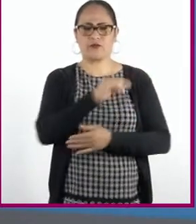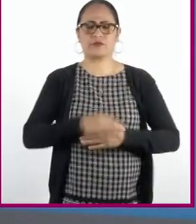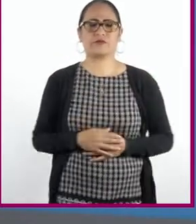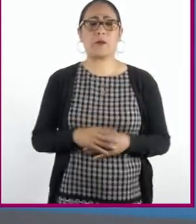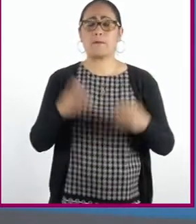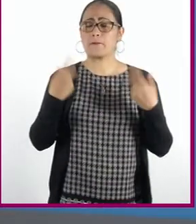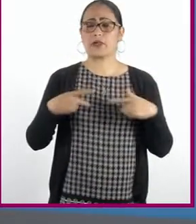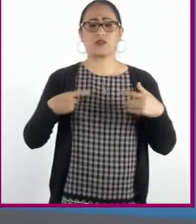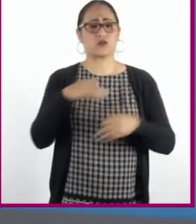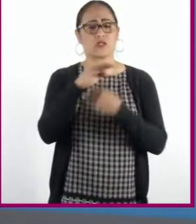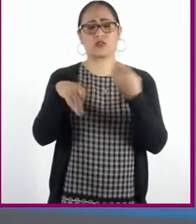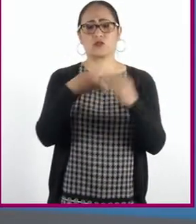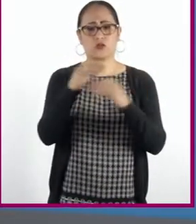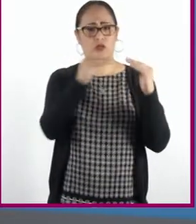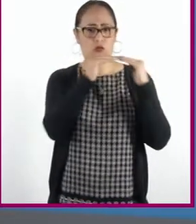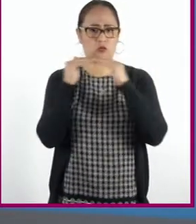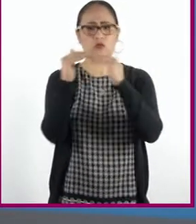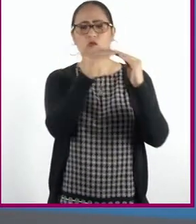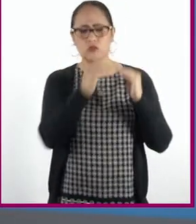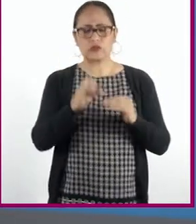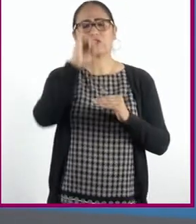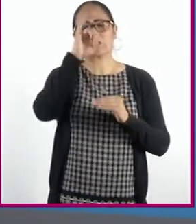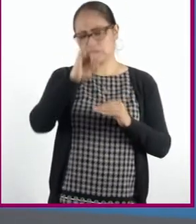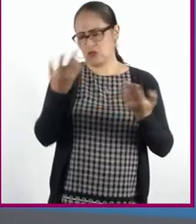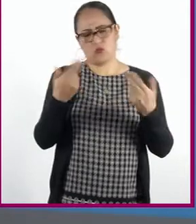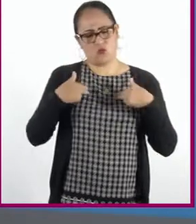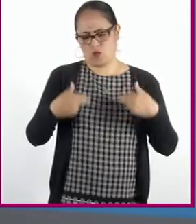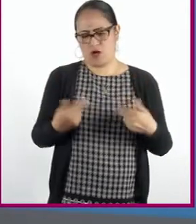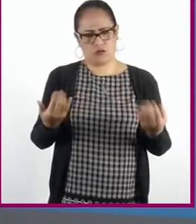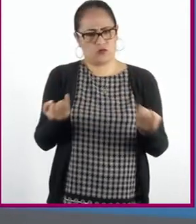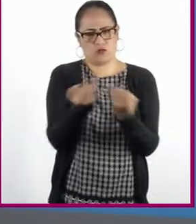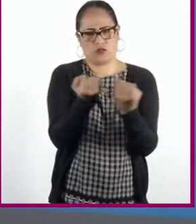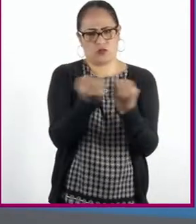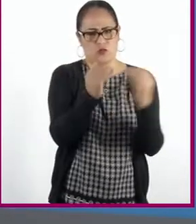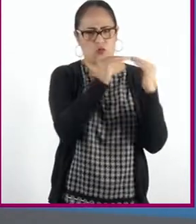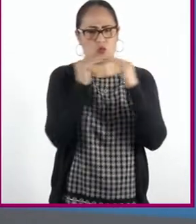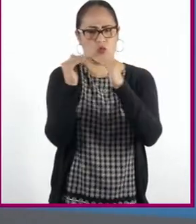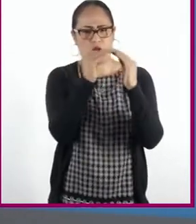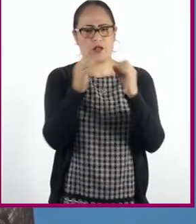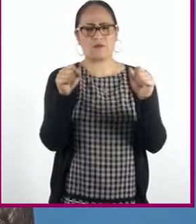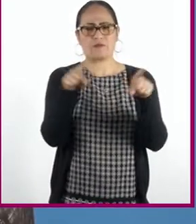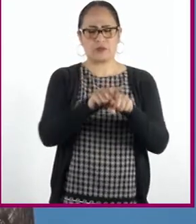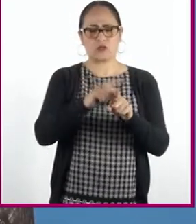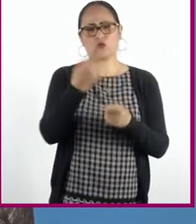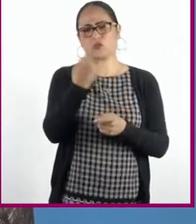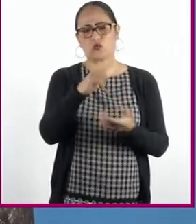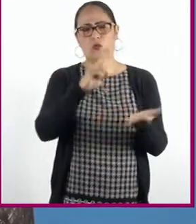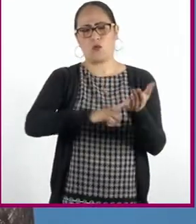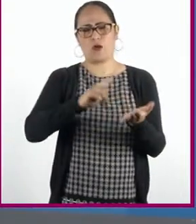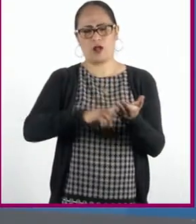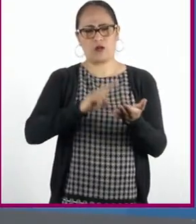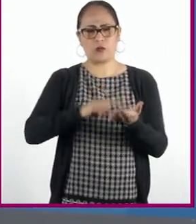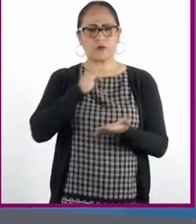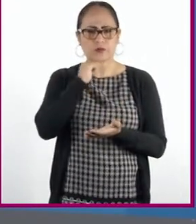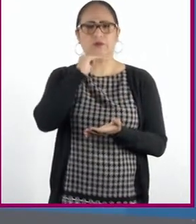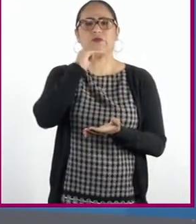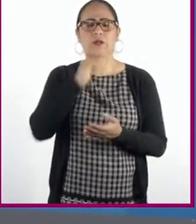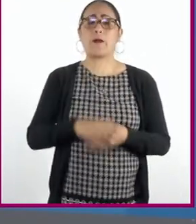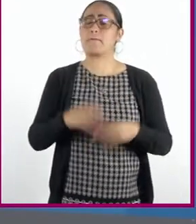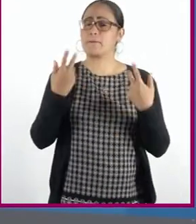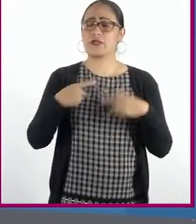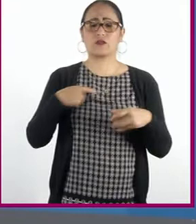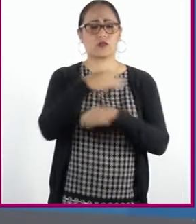las personas son iguales como seres humanos y en virtud de su dignidad intrínseca. Todas las personas tienen